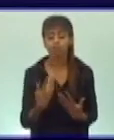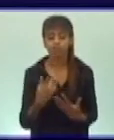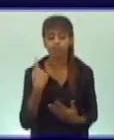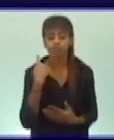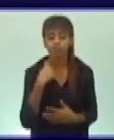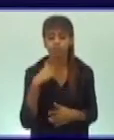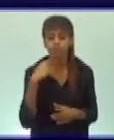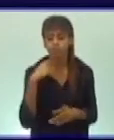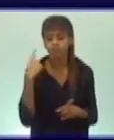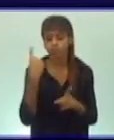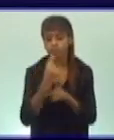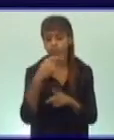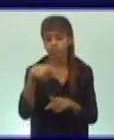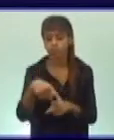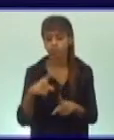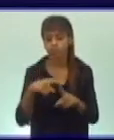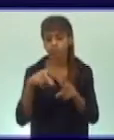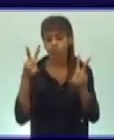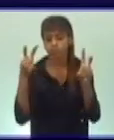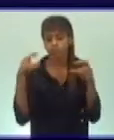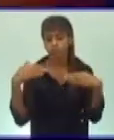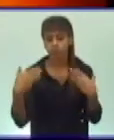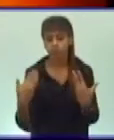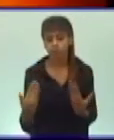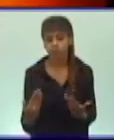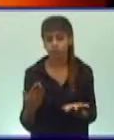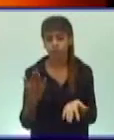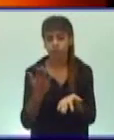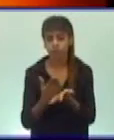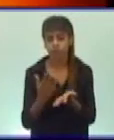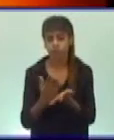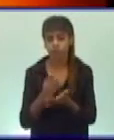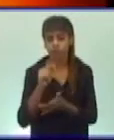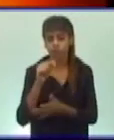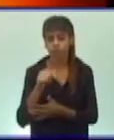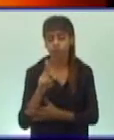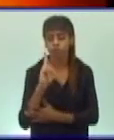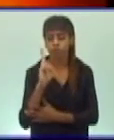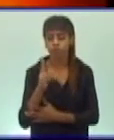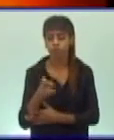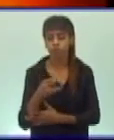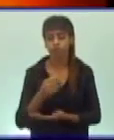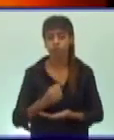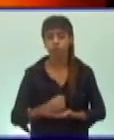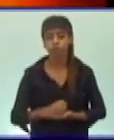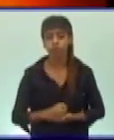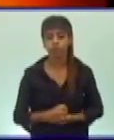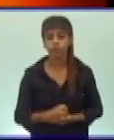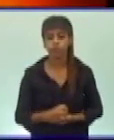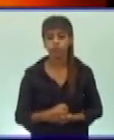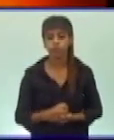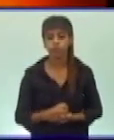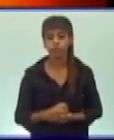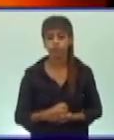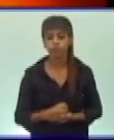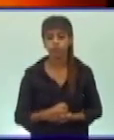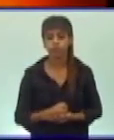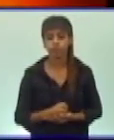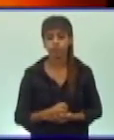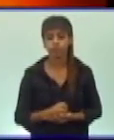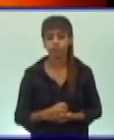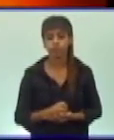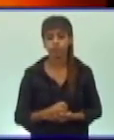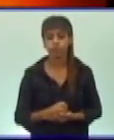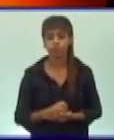presento a continuación los temas que hoy vamos a orientar para que ustedes efectúen de manera